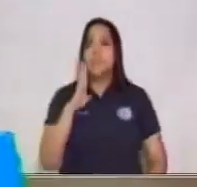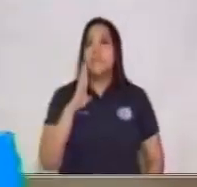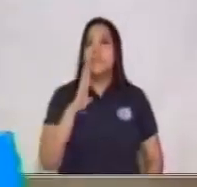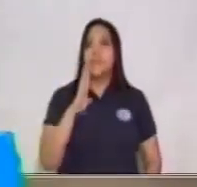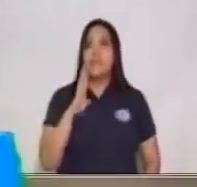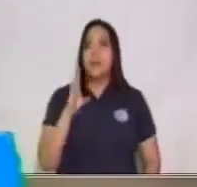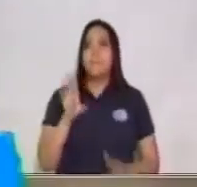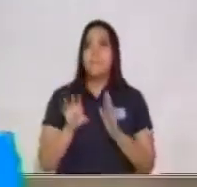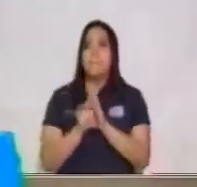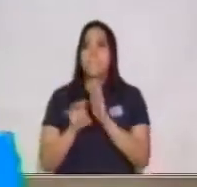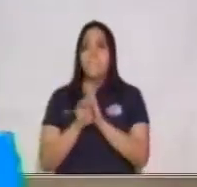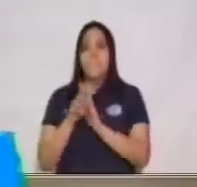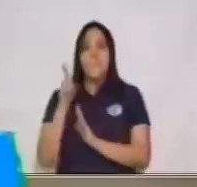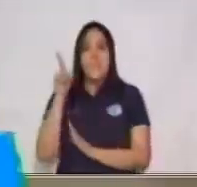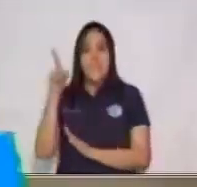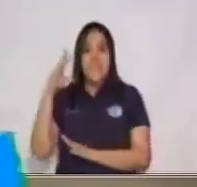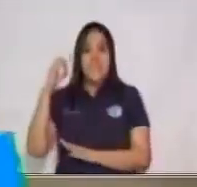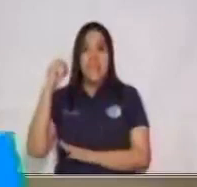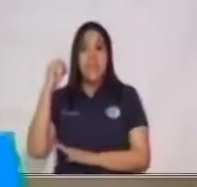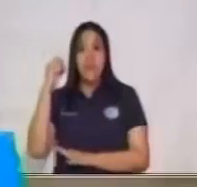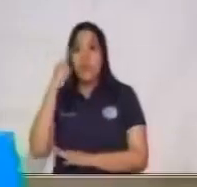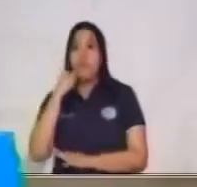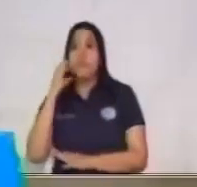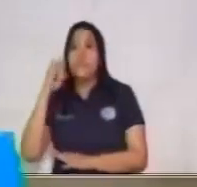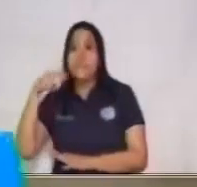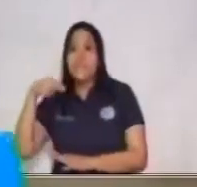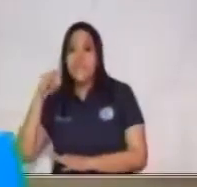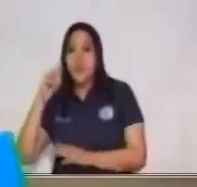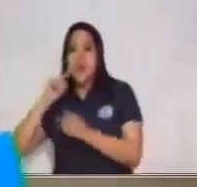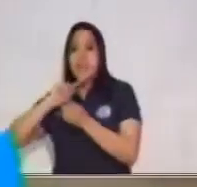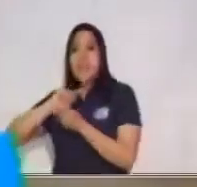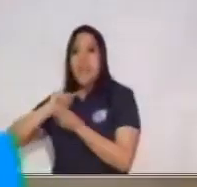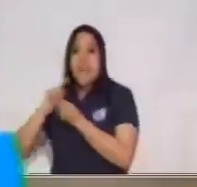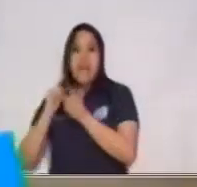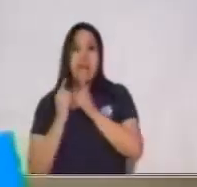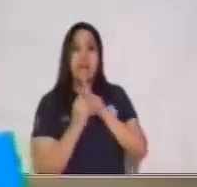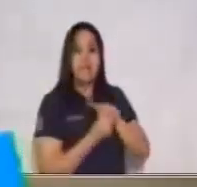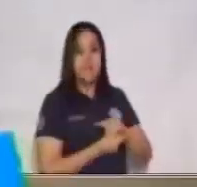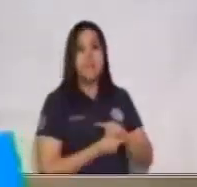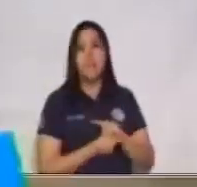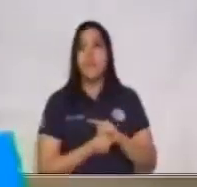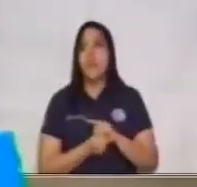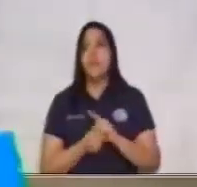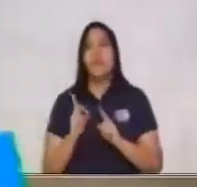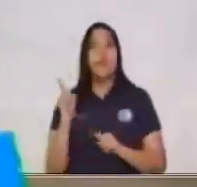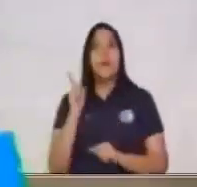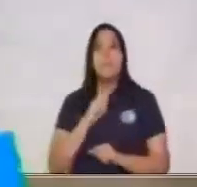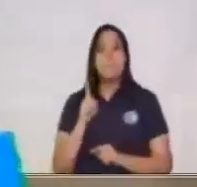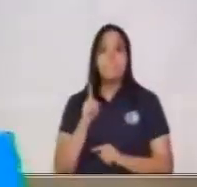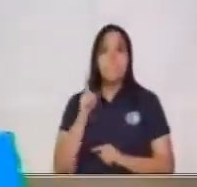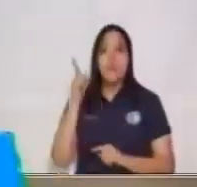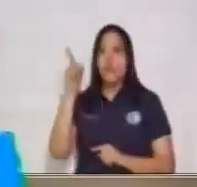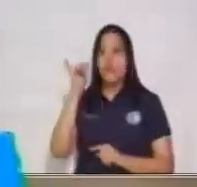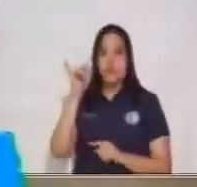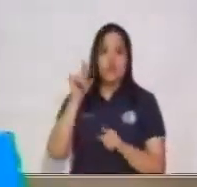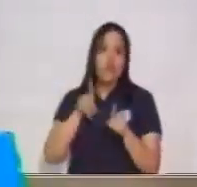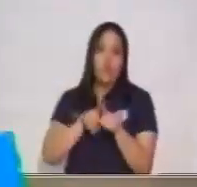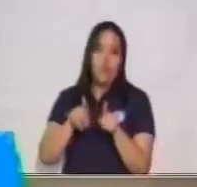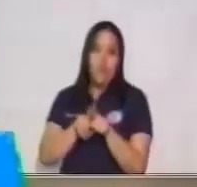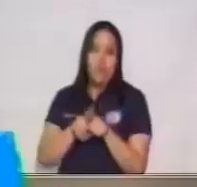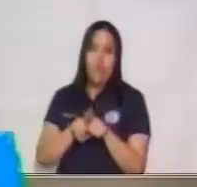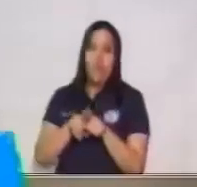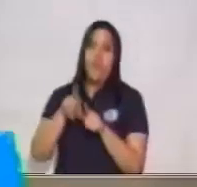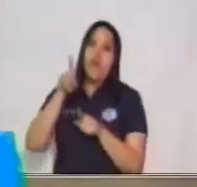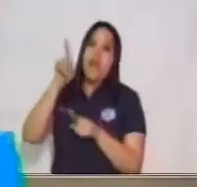0,73. Este coseno hay que pasarlo al otro lado, pero no lo hacemos así como lo hicimos acá, que